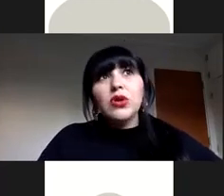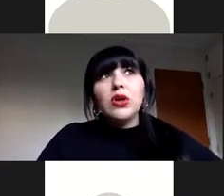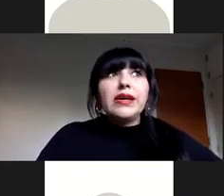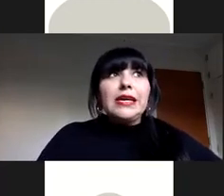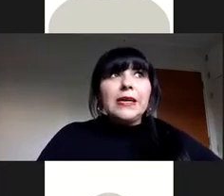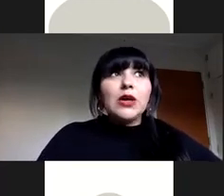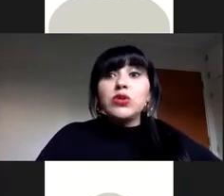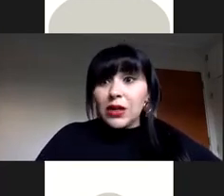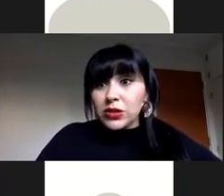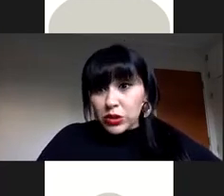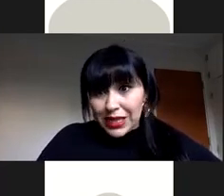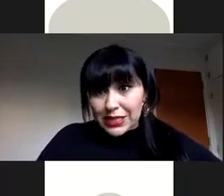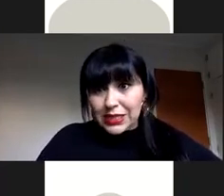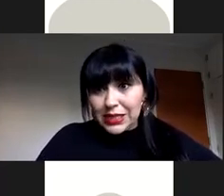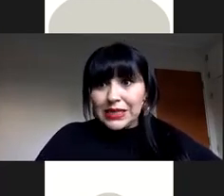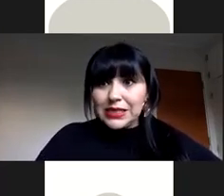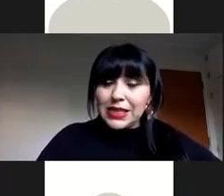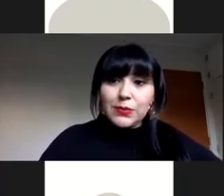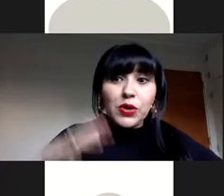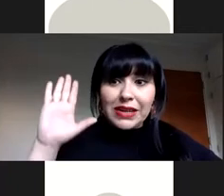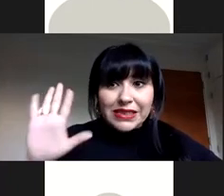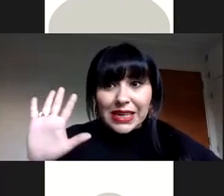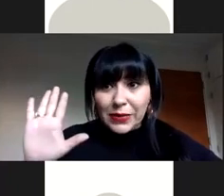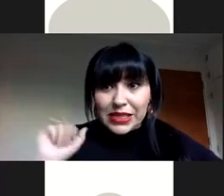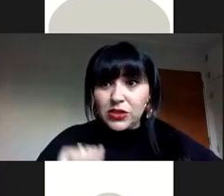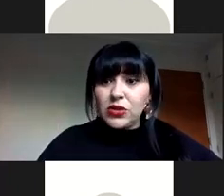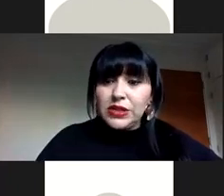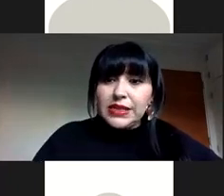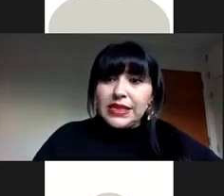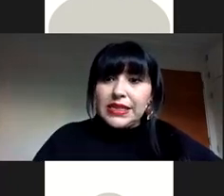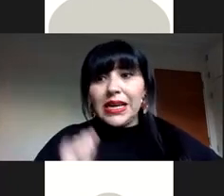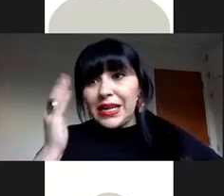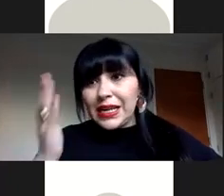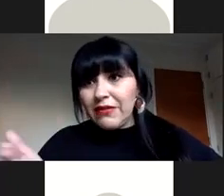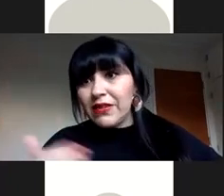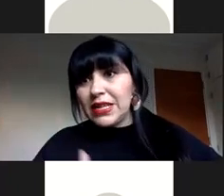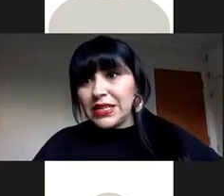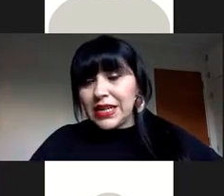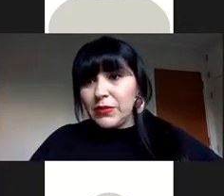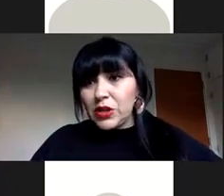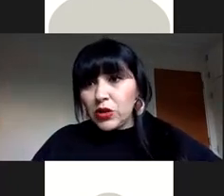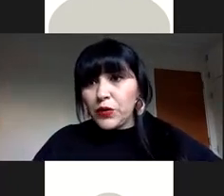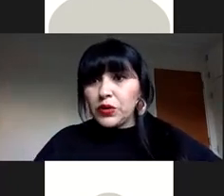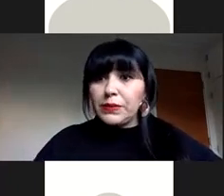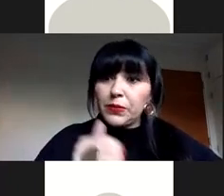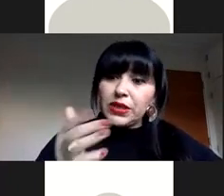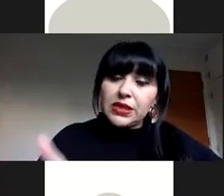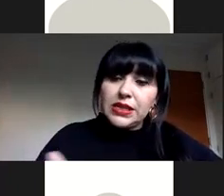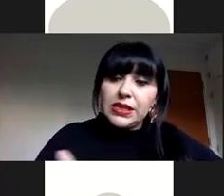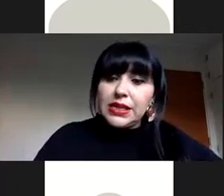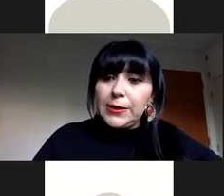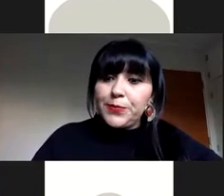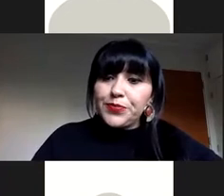mucho escucharlos a ustedes. Así que pueden levantar la manito. Y Angélica les va a entregar el micrófono, también